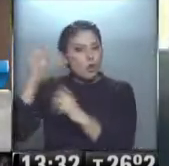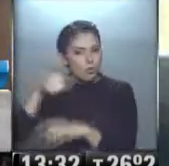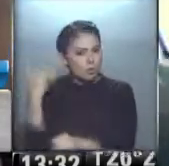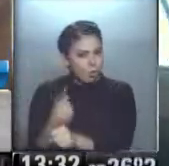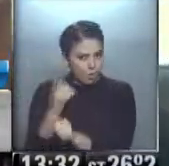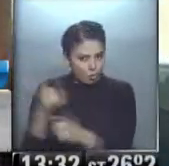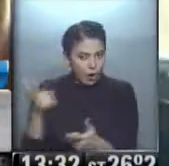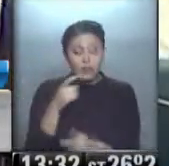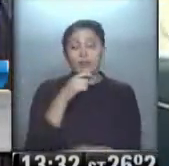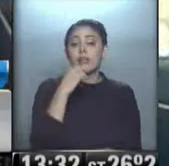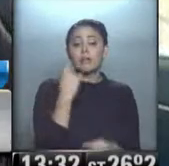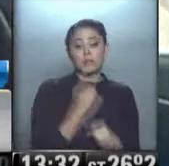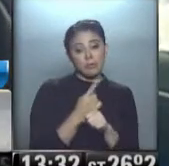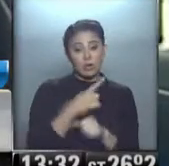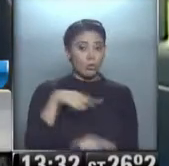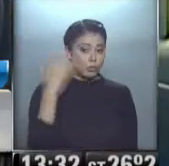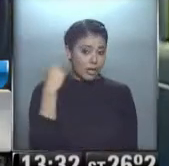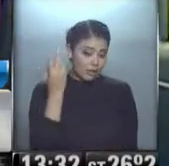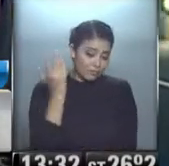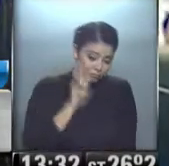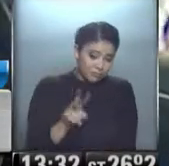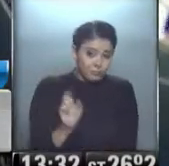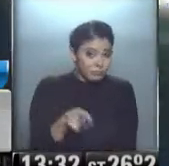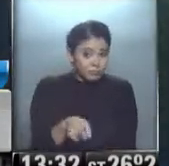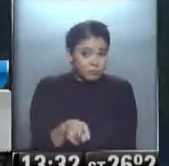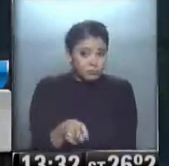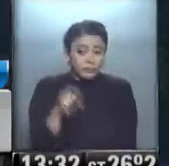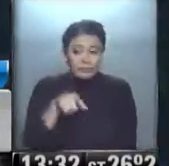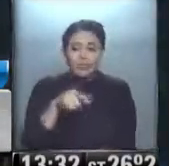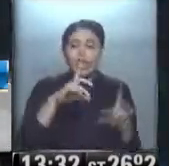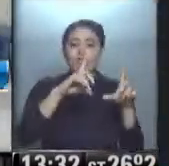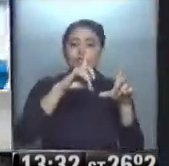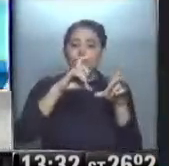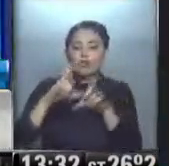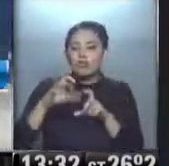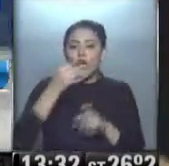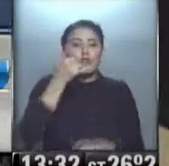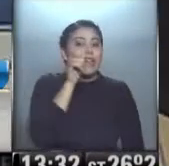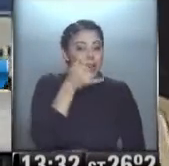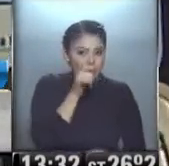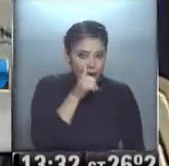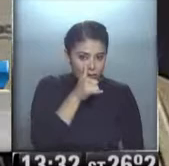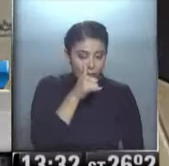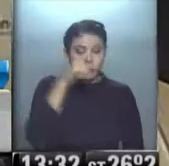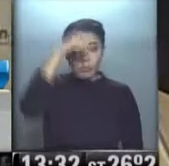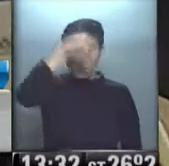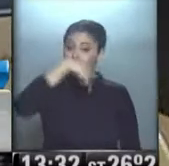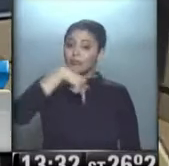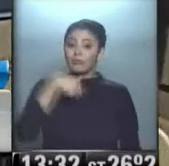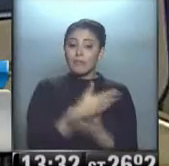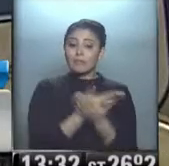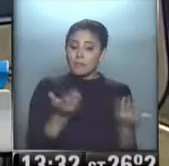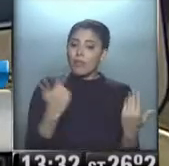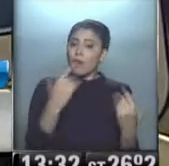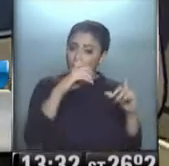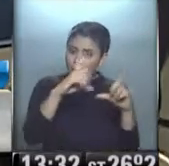en primera instancia ustedes lo acaban de observar es la toma de fotografía o de filmar yo ahora la muestra que tengo puesta la